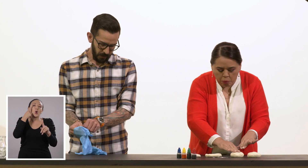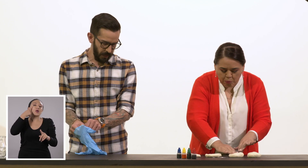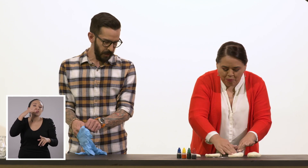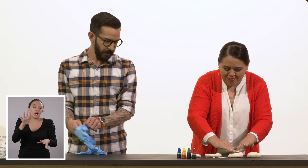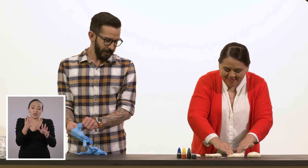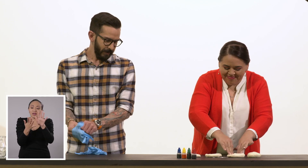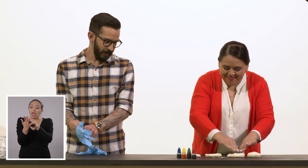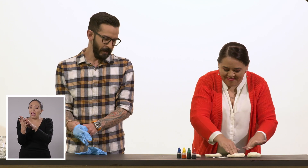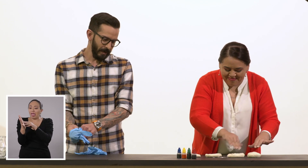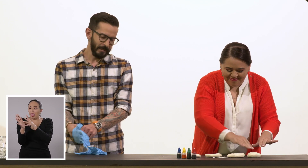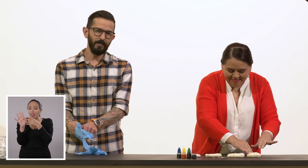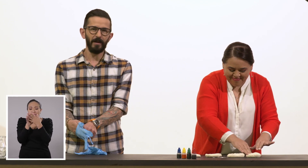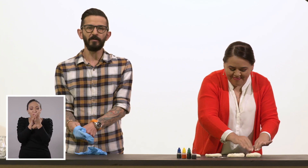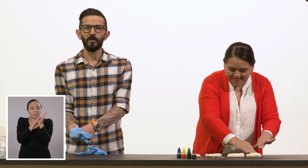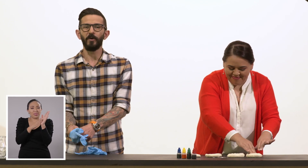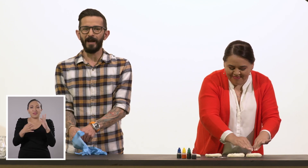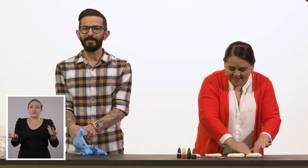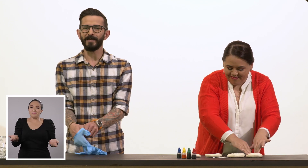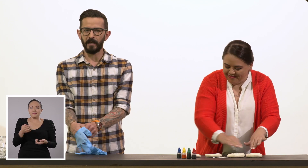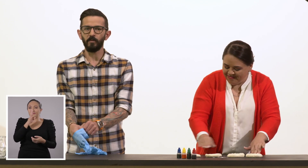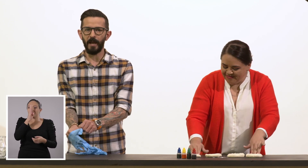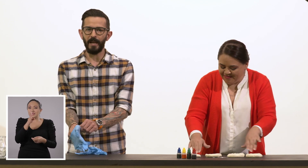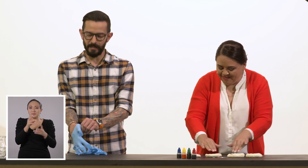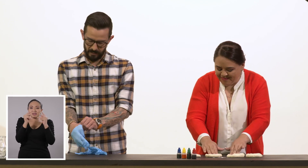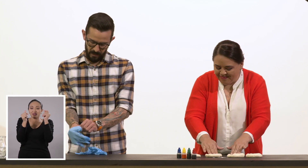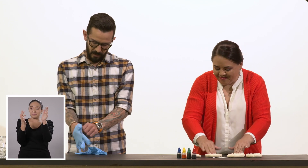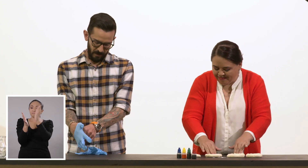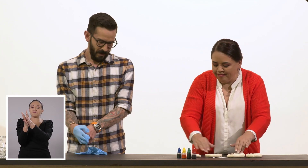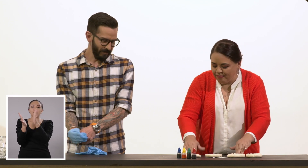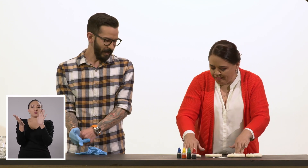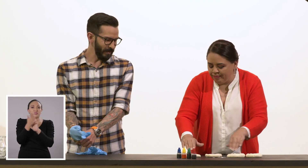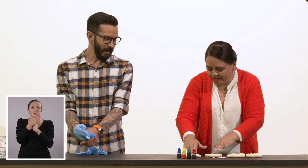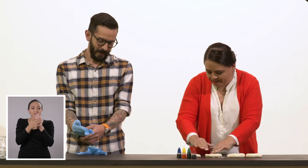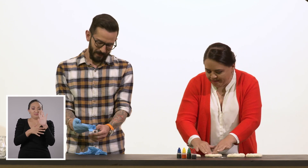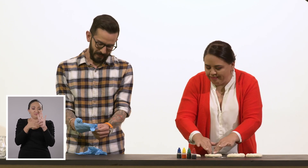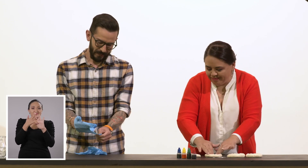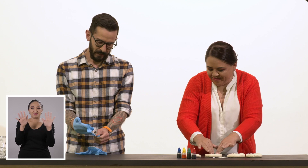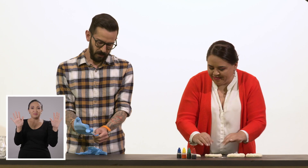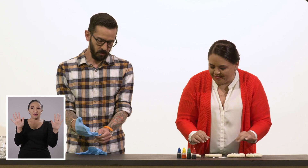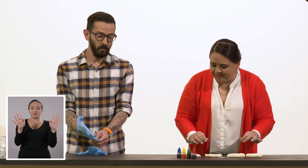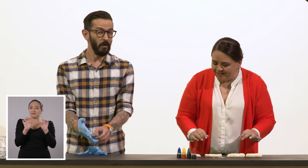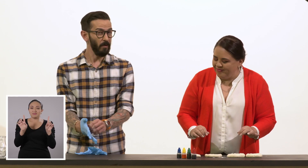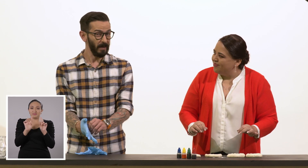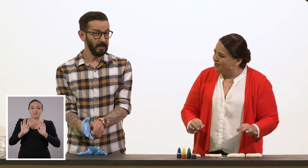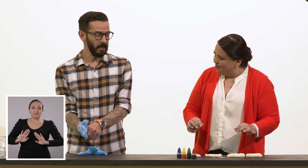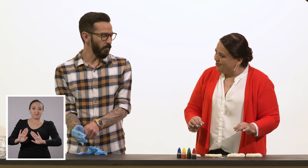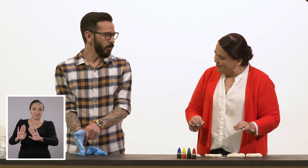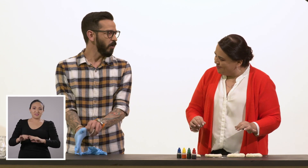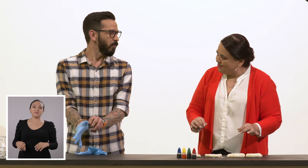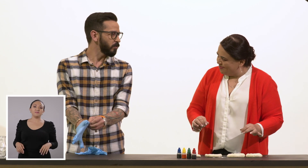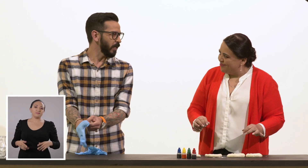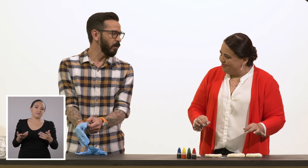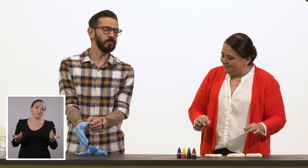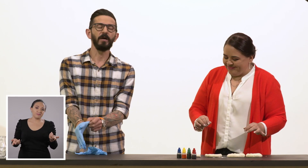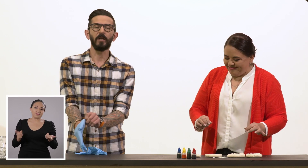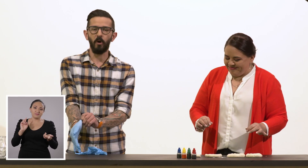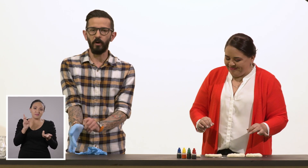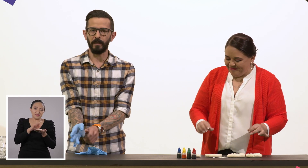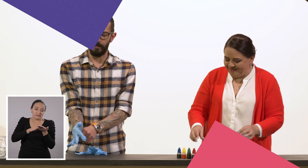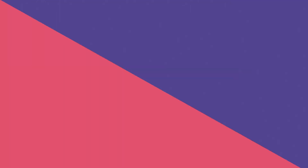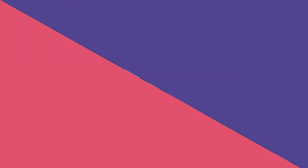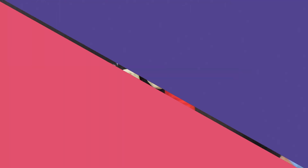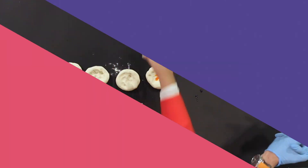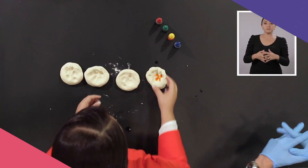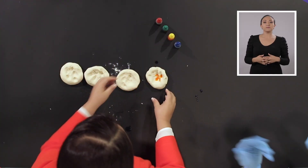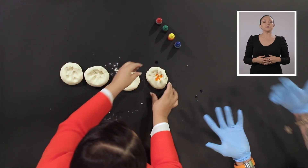siempre los colorantes naturales tienden a quedarse en las manos un poco más de tiempo y no hay cómo sacarlos con